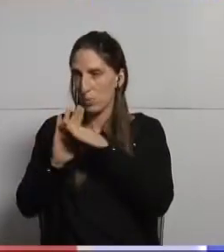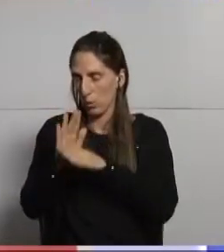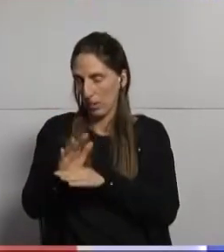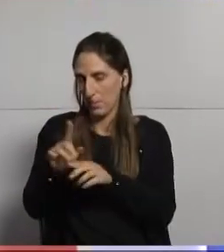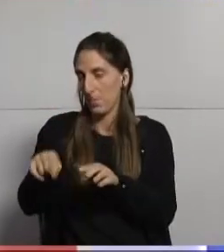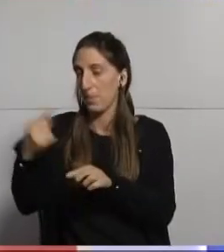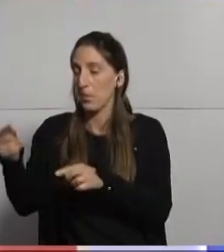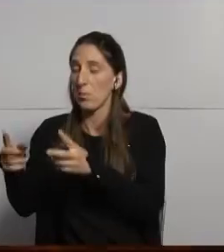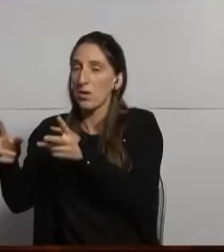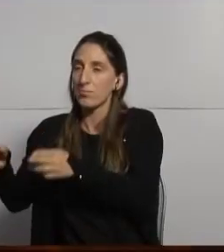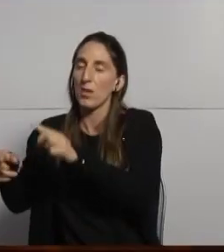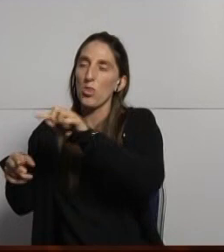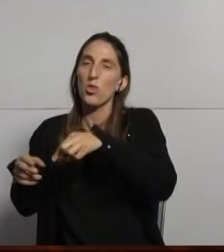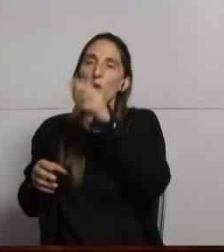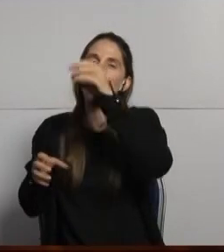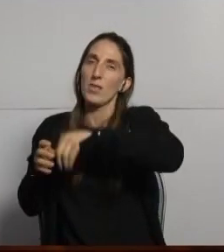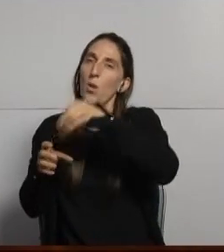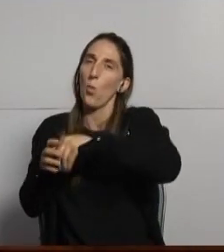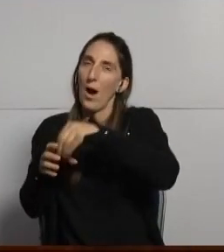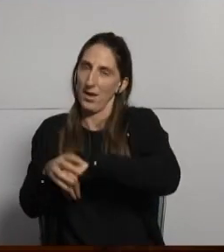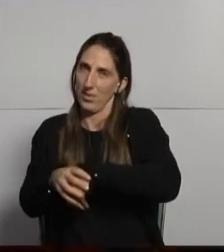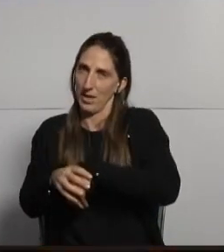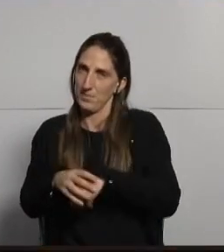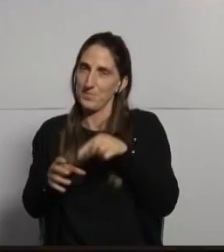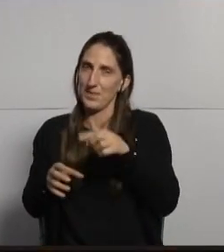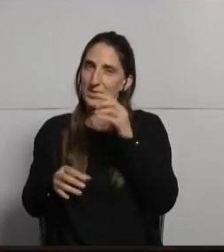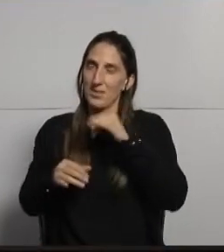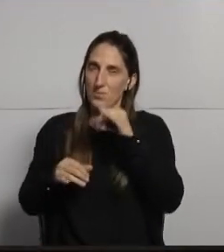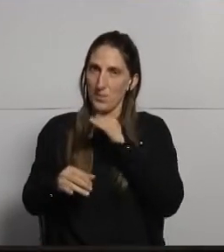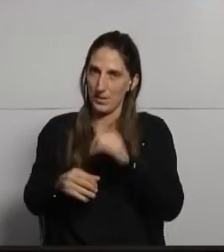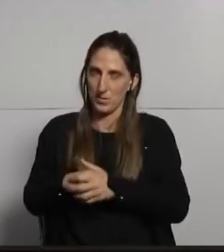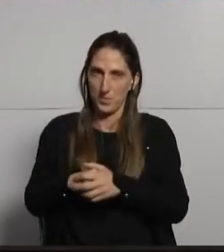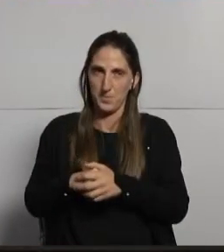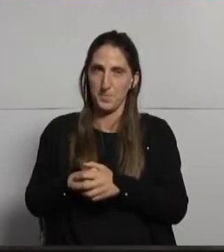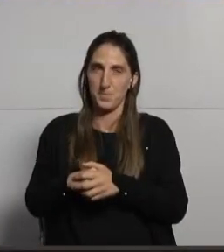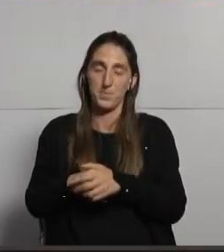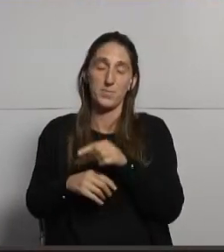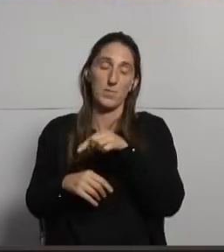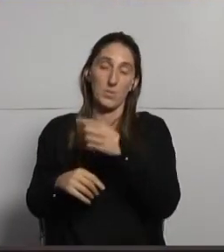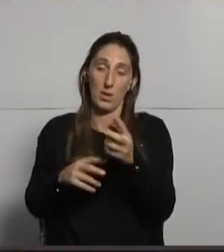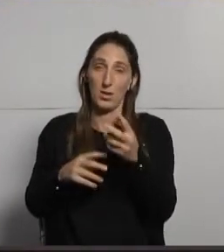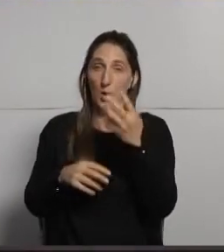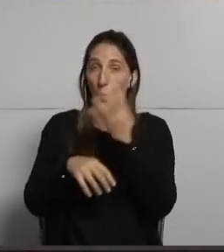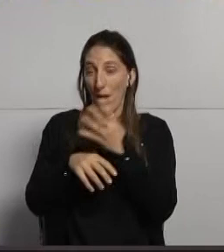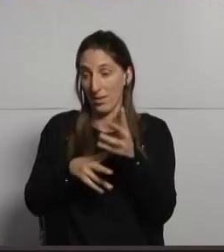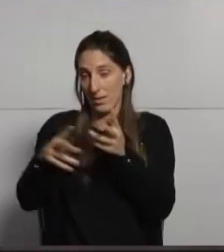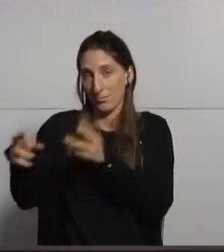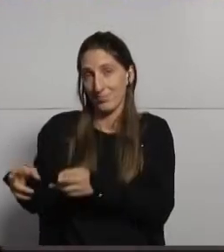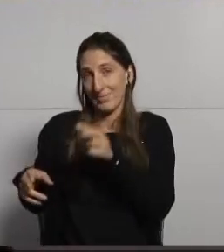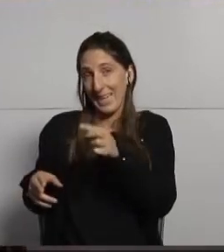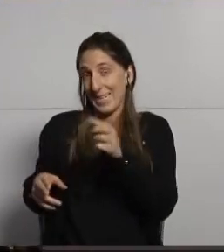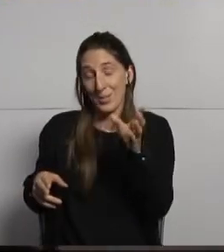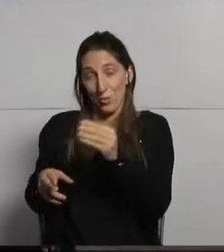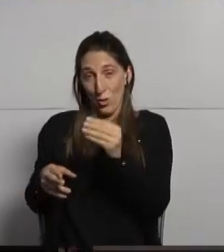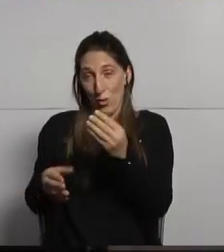el almacenamiento, que es la clasificación de esa información y el almacenado de esa información. Después viene una cuarta etapa, que es ahí donde encajan todo